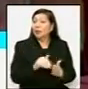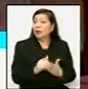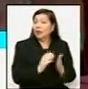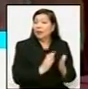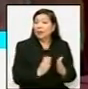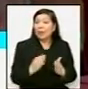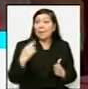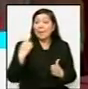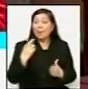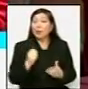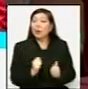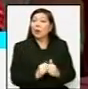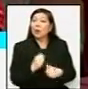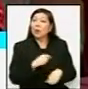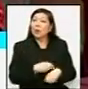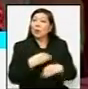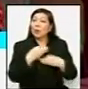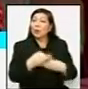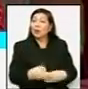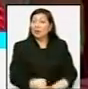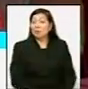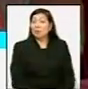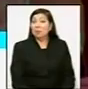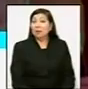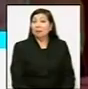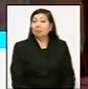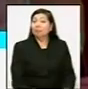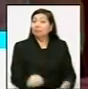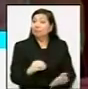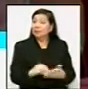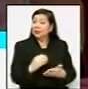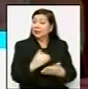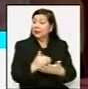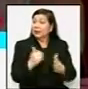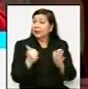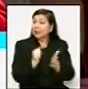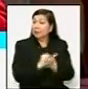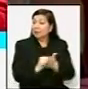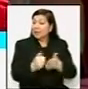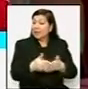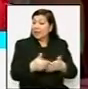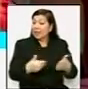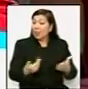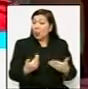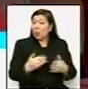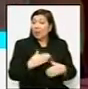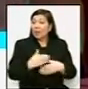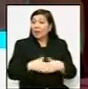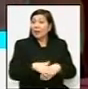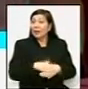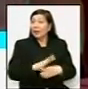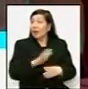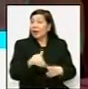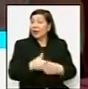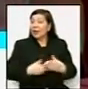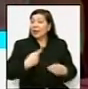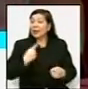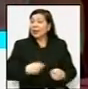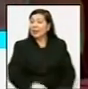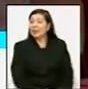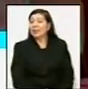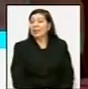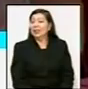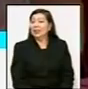organizaciones políticas con un plazo de subsanación. Entonces, tendría que ponerse acá 6 meses antes de cualquier proceso electoral. Se